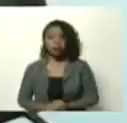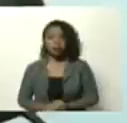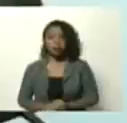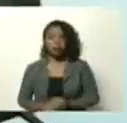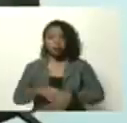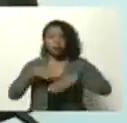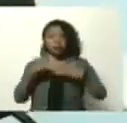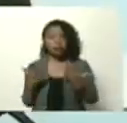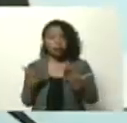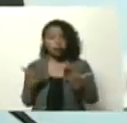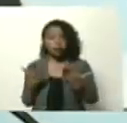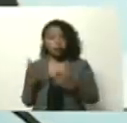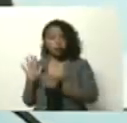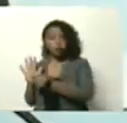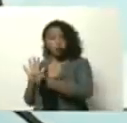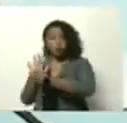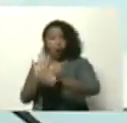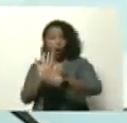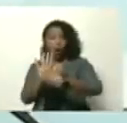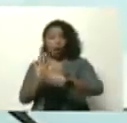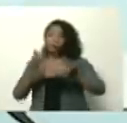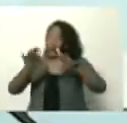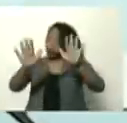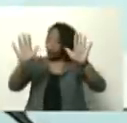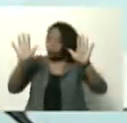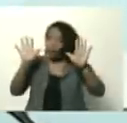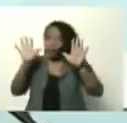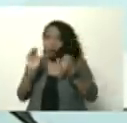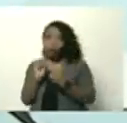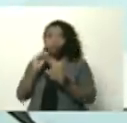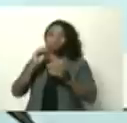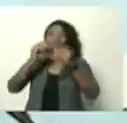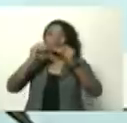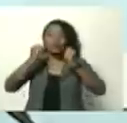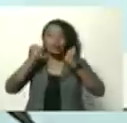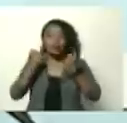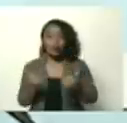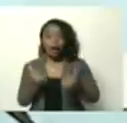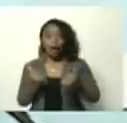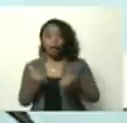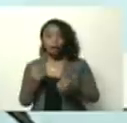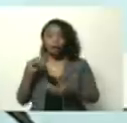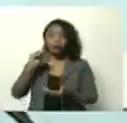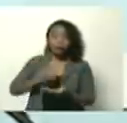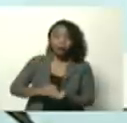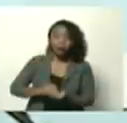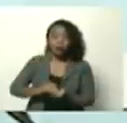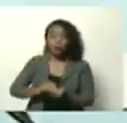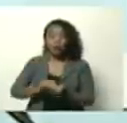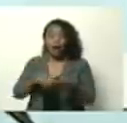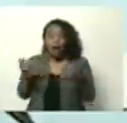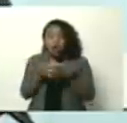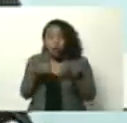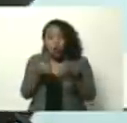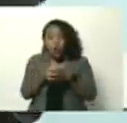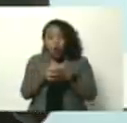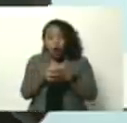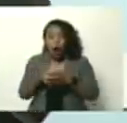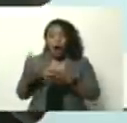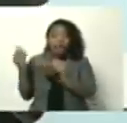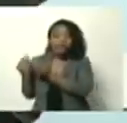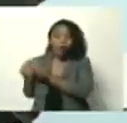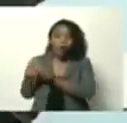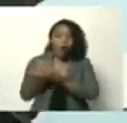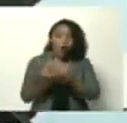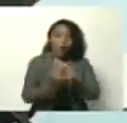adecuación y por supuesto la instalación de parte del gabinete que nos va a acompañar